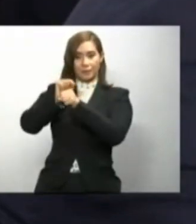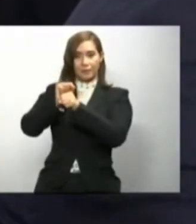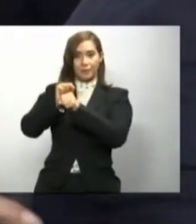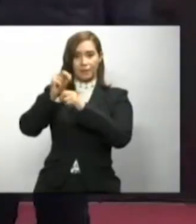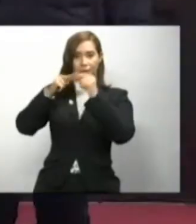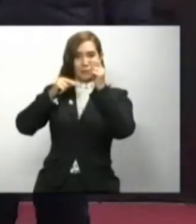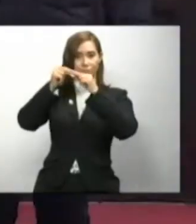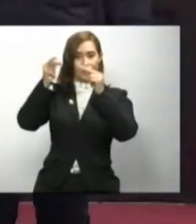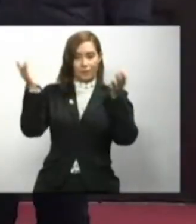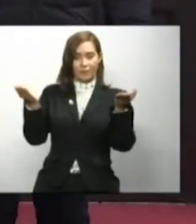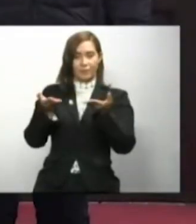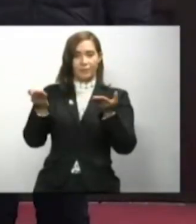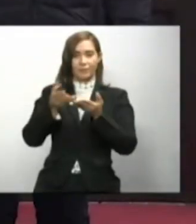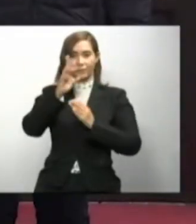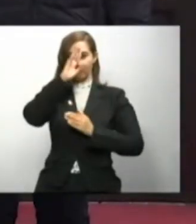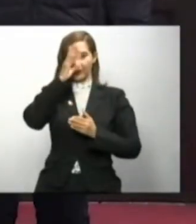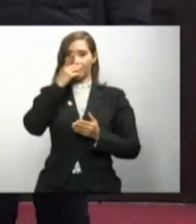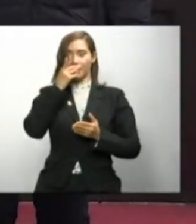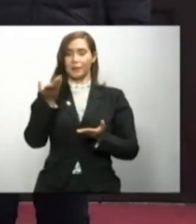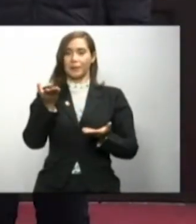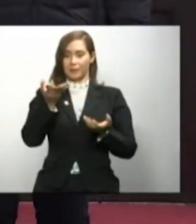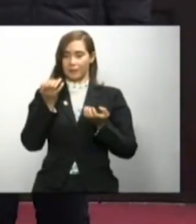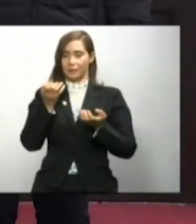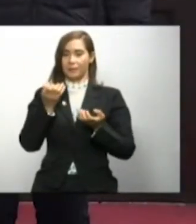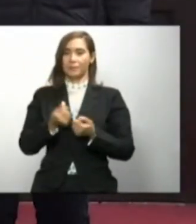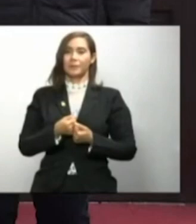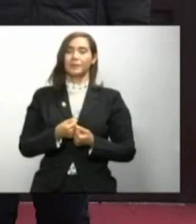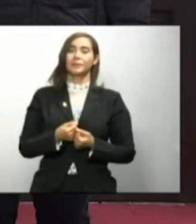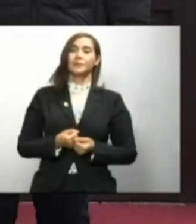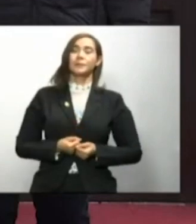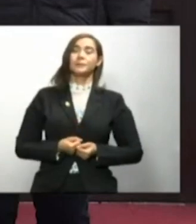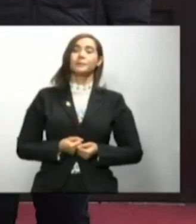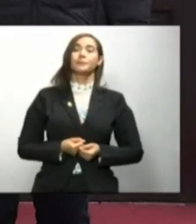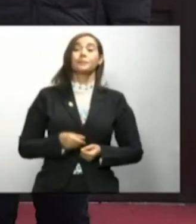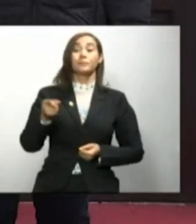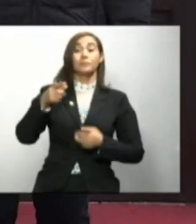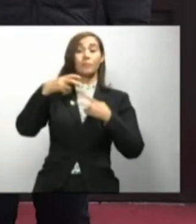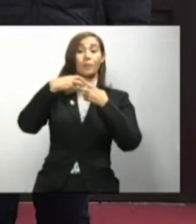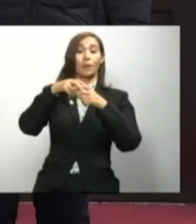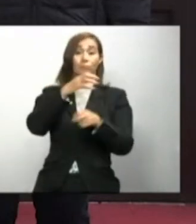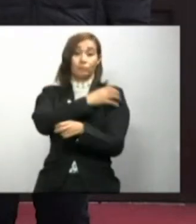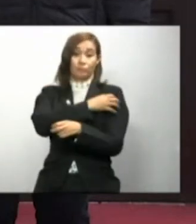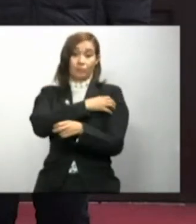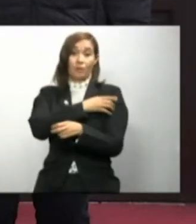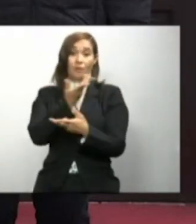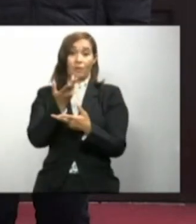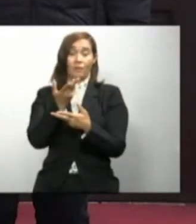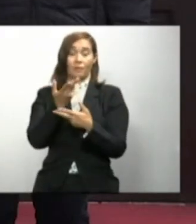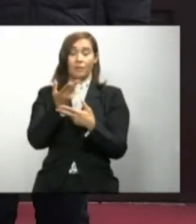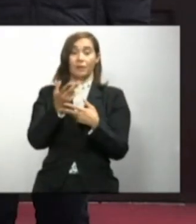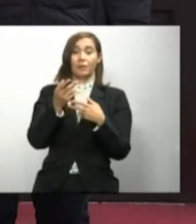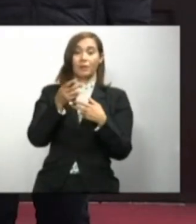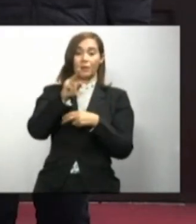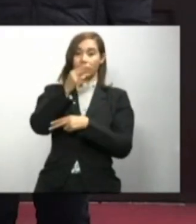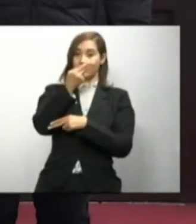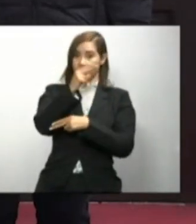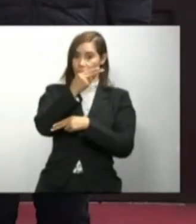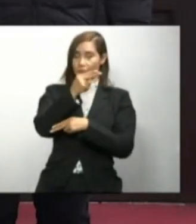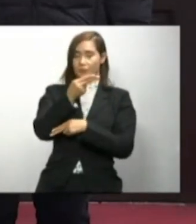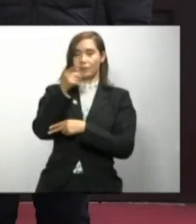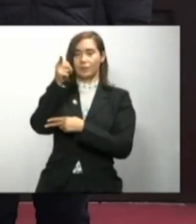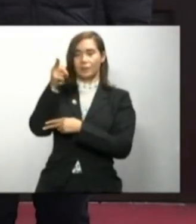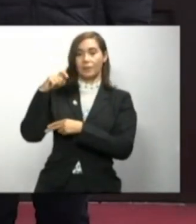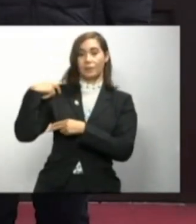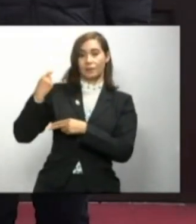para ellos los empresarios españoles y sobre todo los del área de la hotelería que es donde están la mayoría